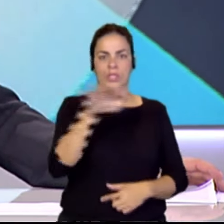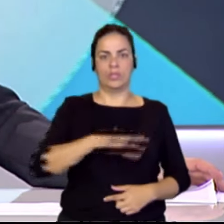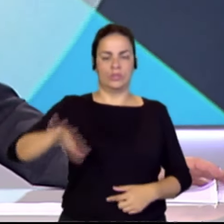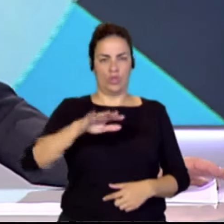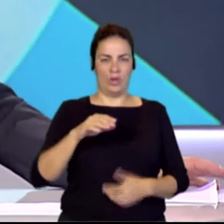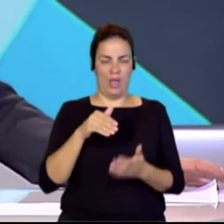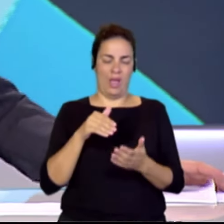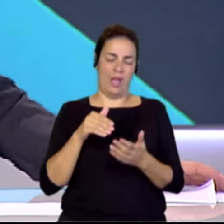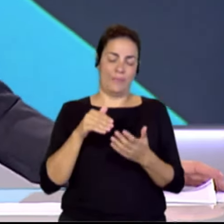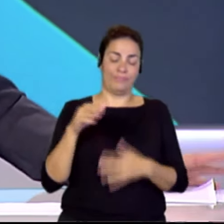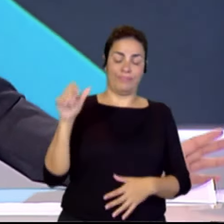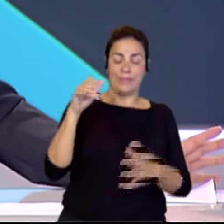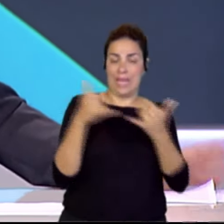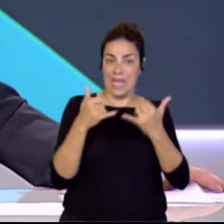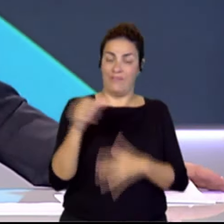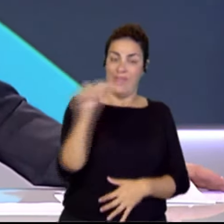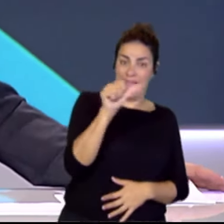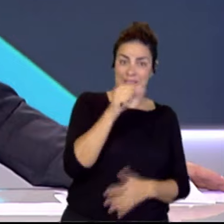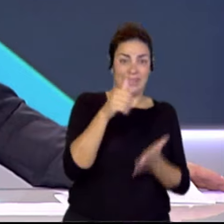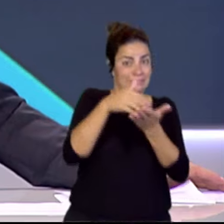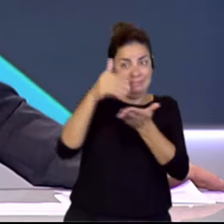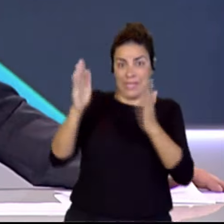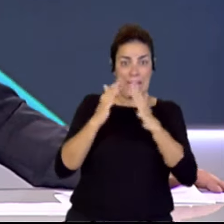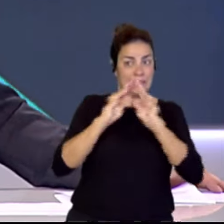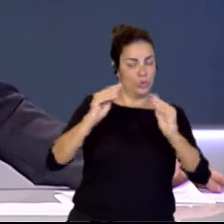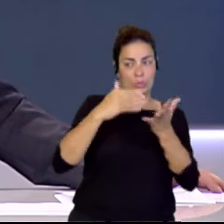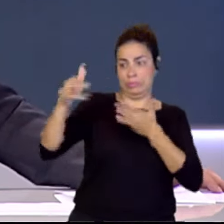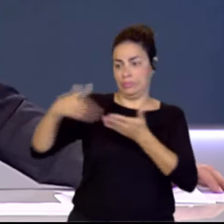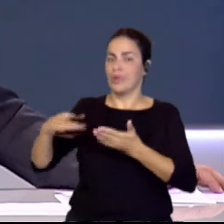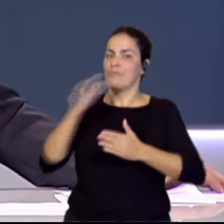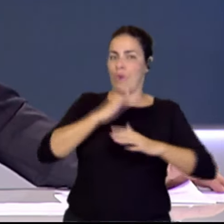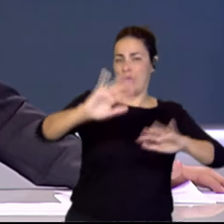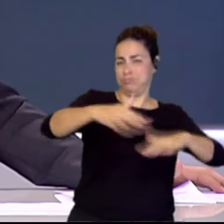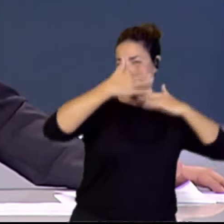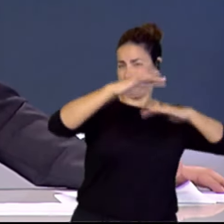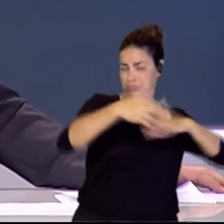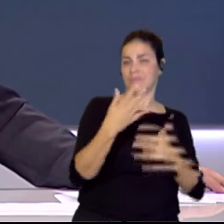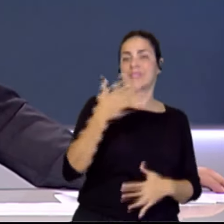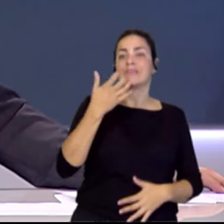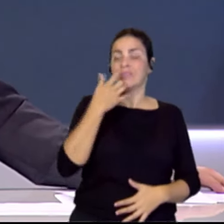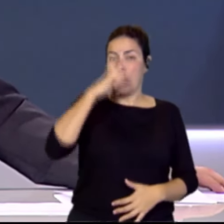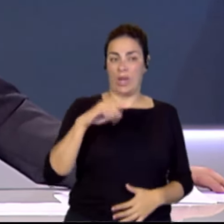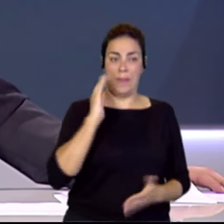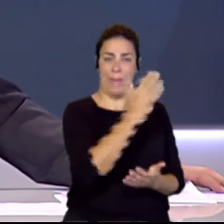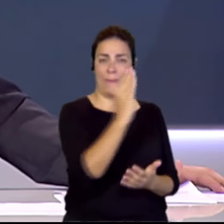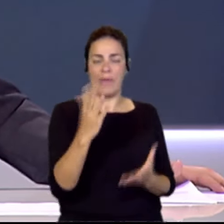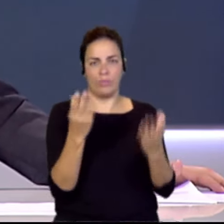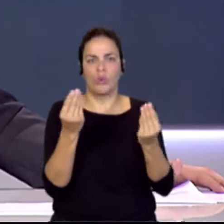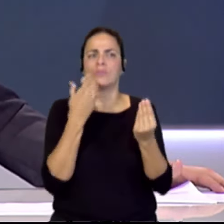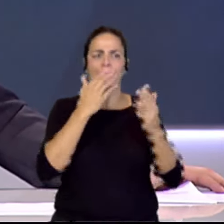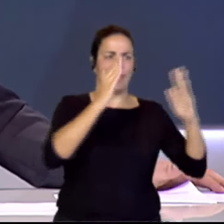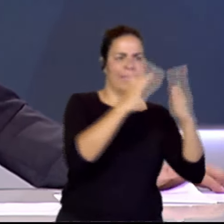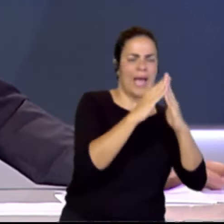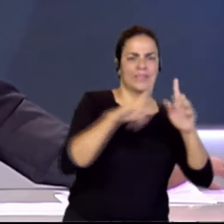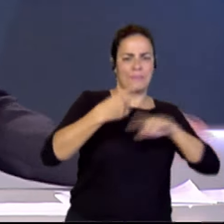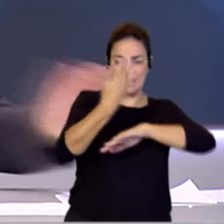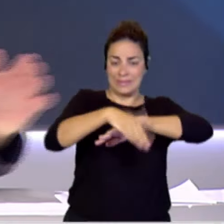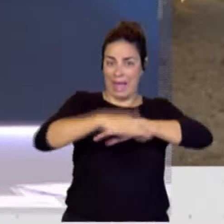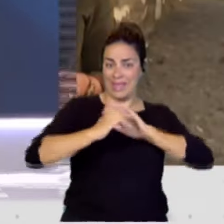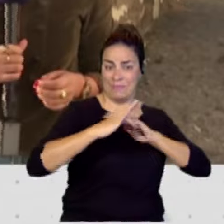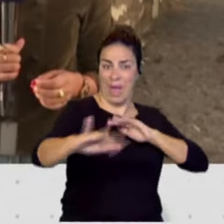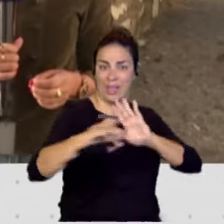temporal marítimo del Fuerte oleaje los daños lo recordarán fueron numerosos en muchas viviendas y en las calles más cercanas al litoral